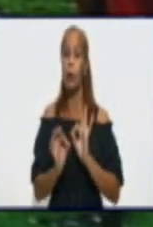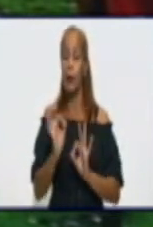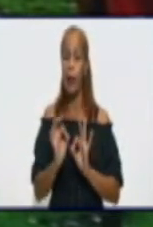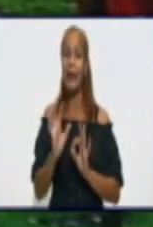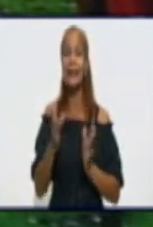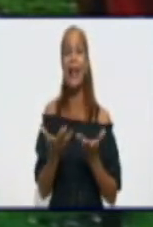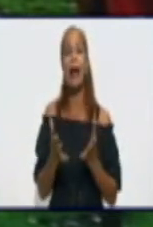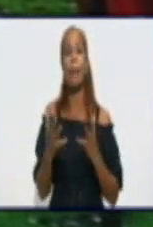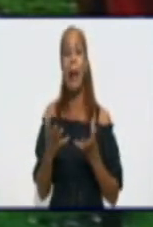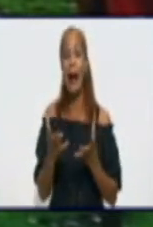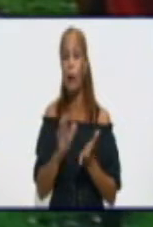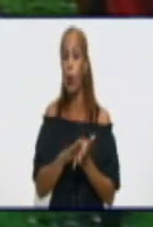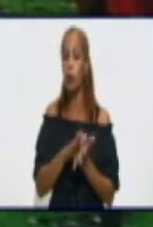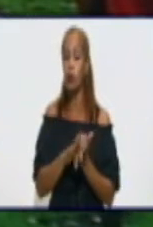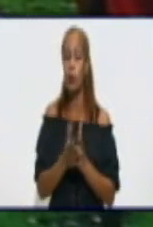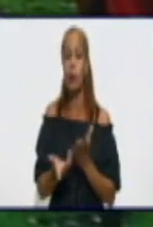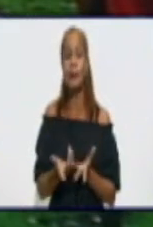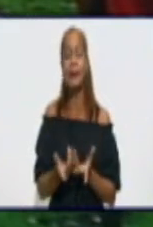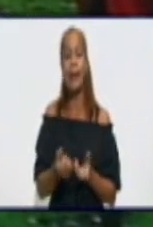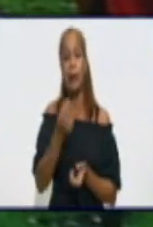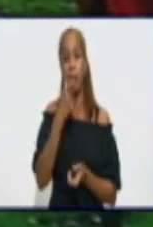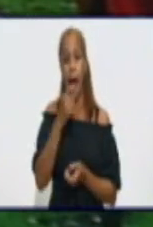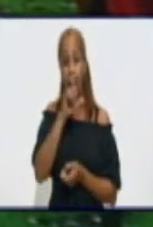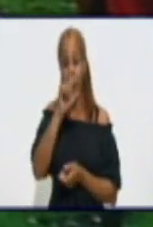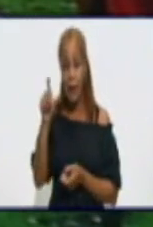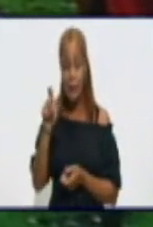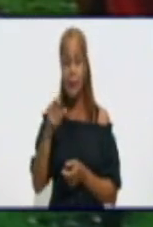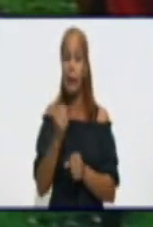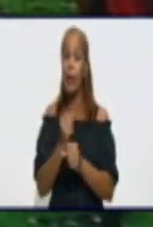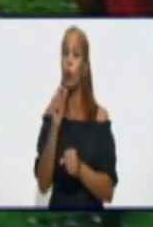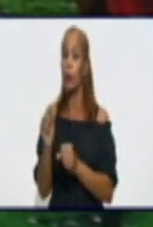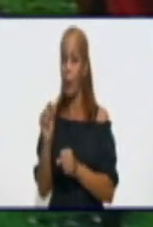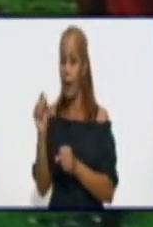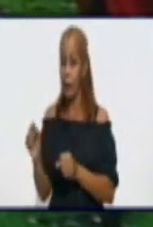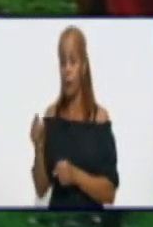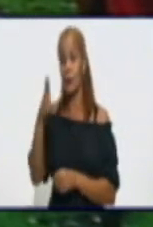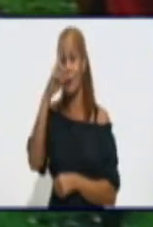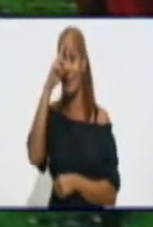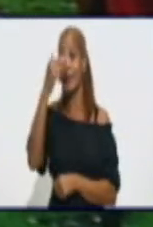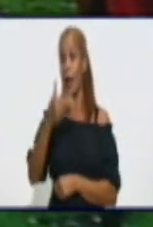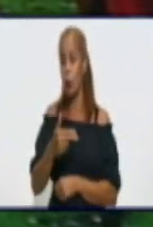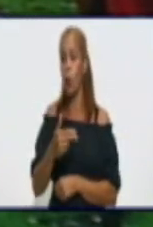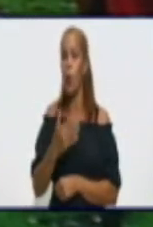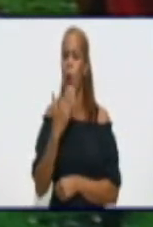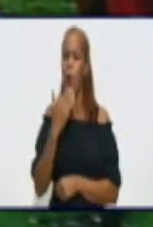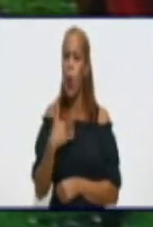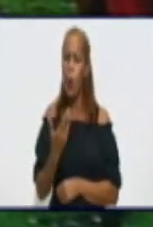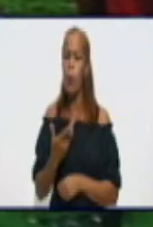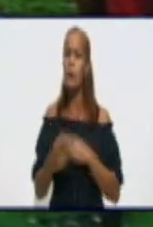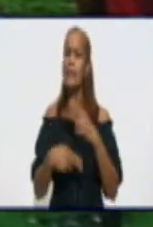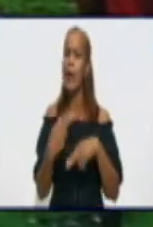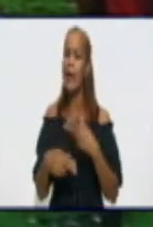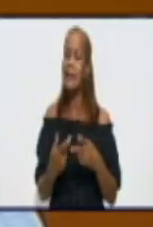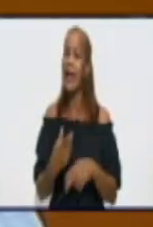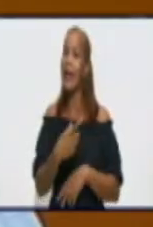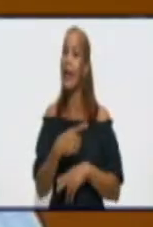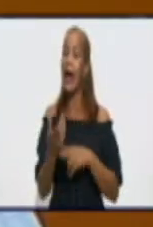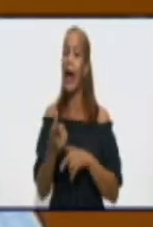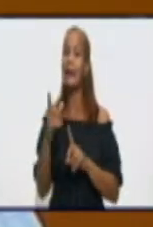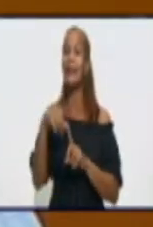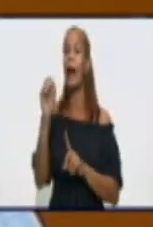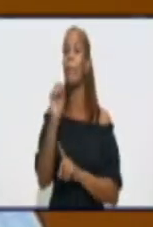las manos de Biocubafarma, en las manos de los trabajadores de salud pública. ¿Cómo se hace la transportación?